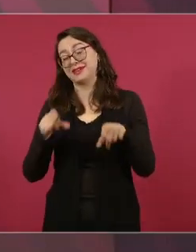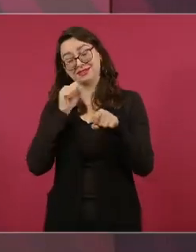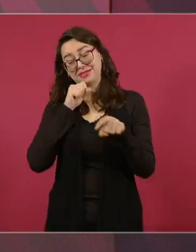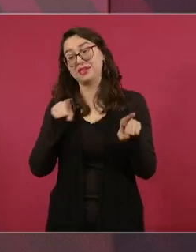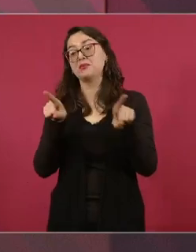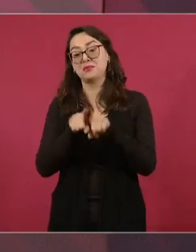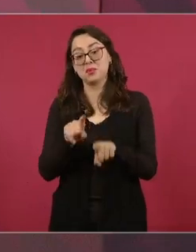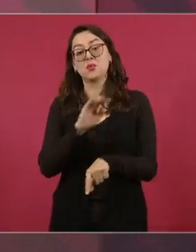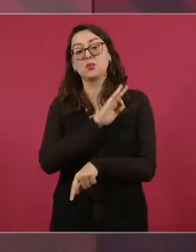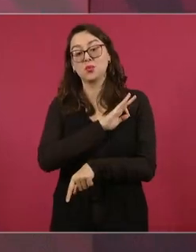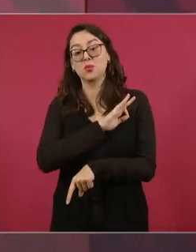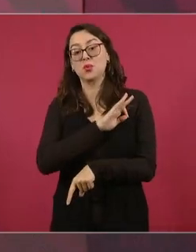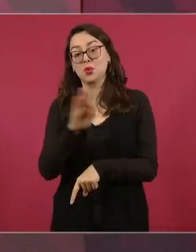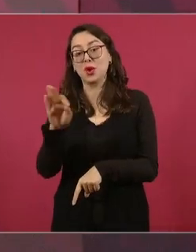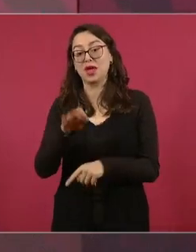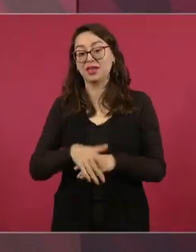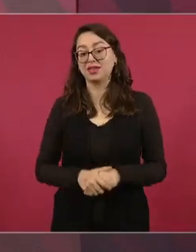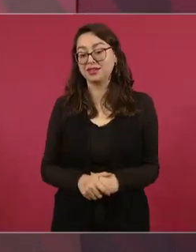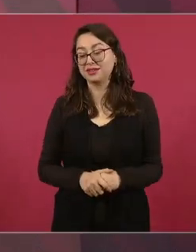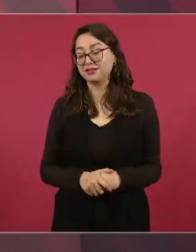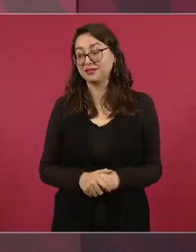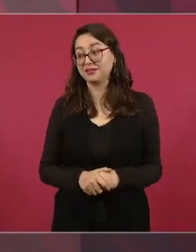se debe dar la preferencia